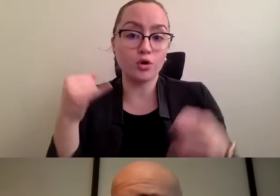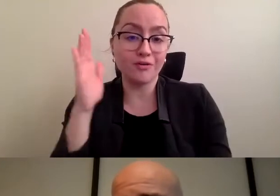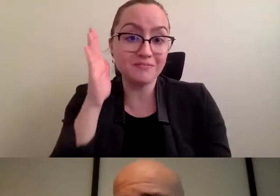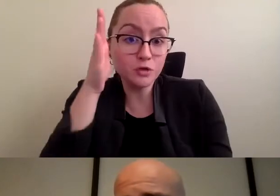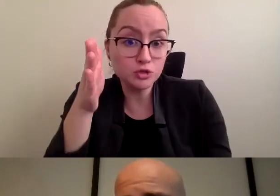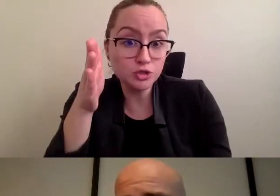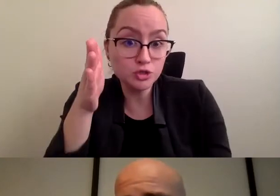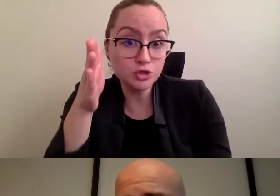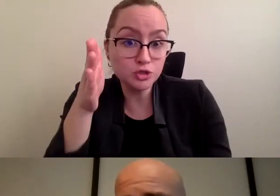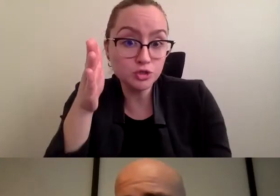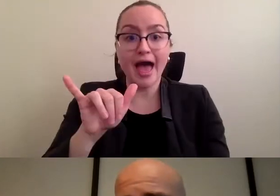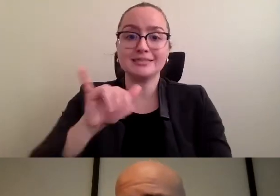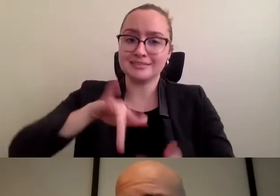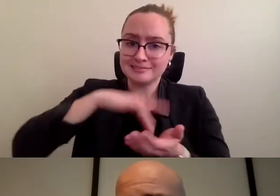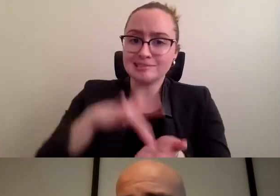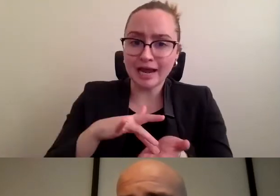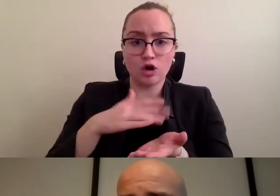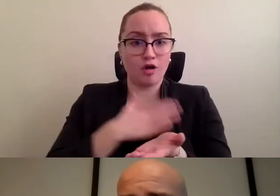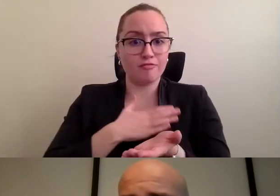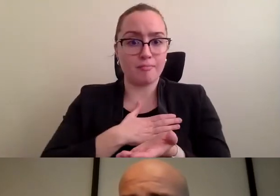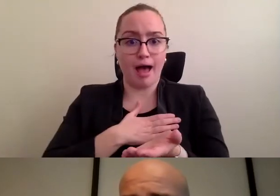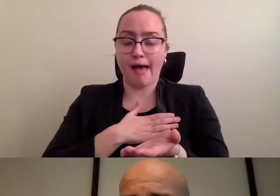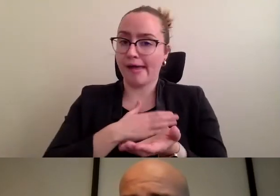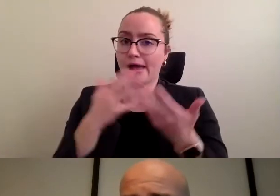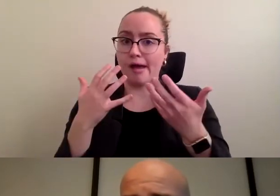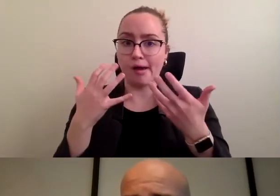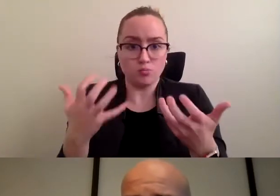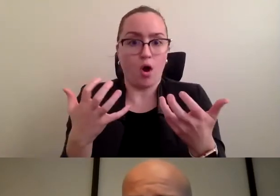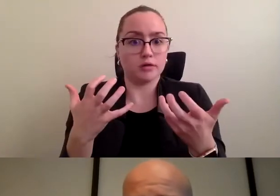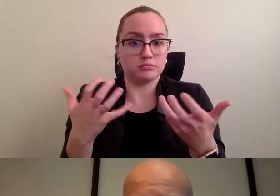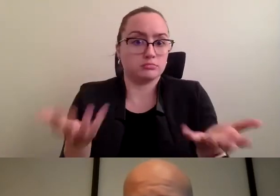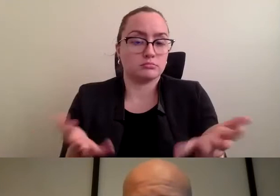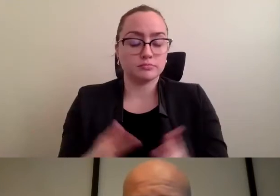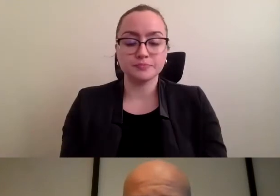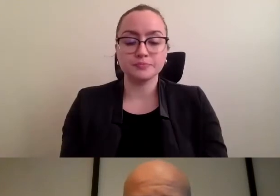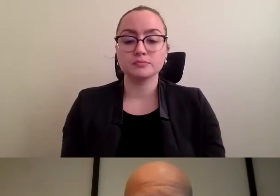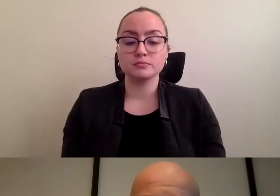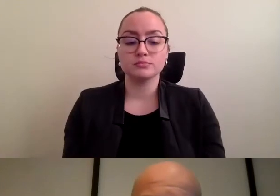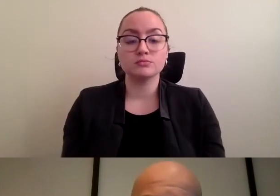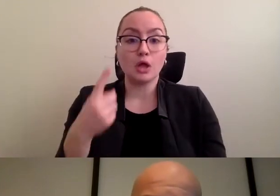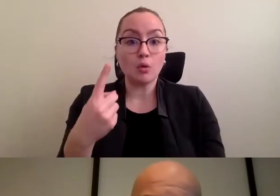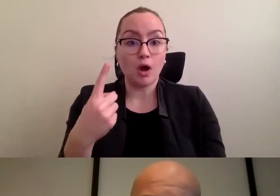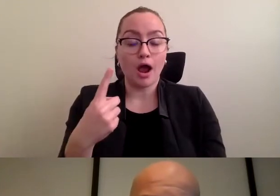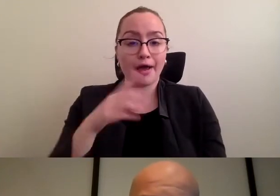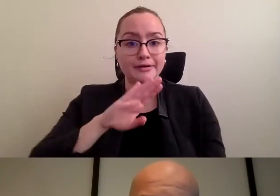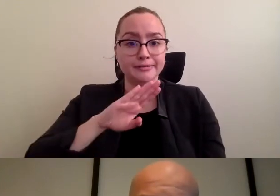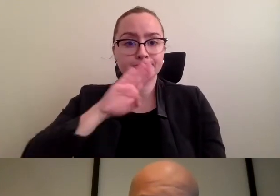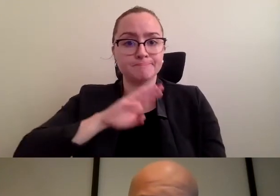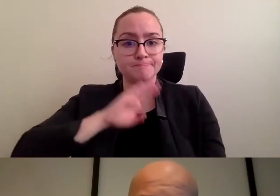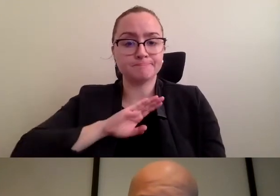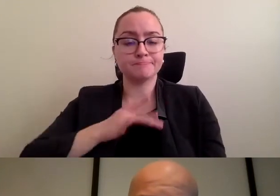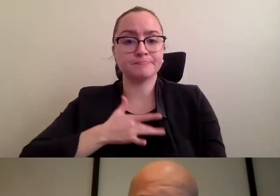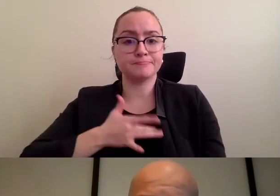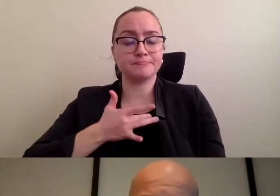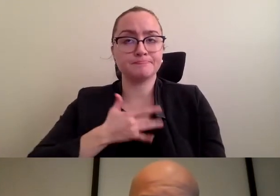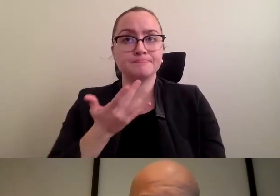fronteras abiertas o sin fronteras es el objetivo sobre el cual yo estoy luchando. Y una cosa que